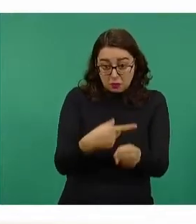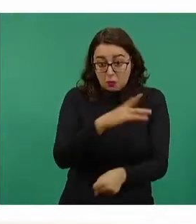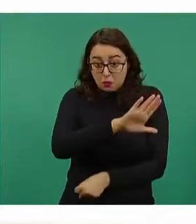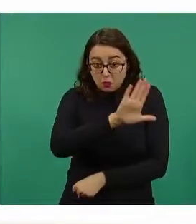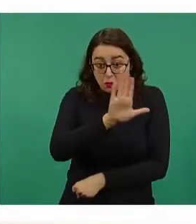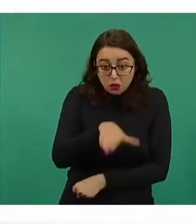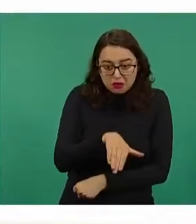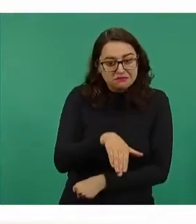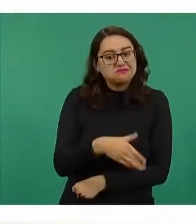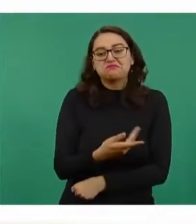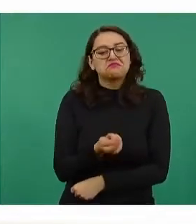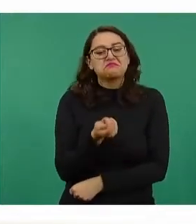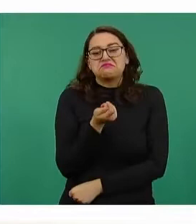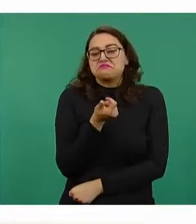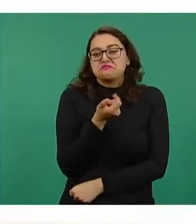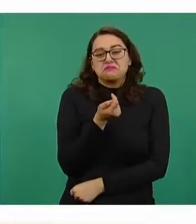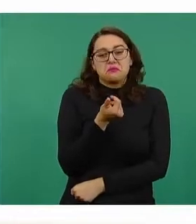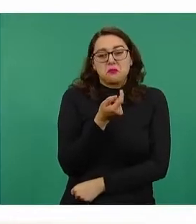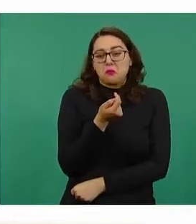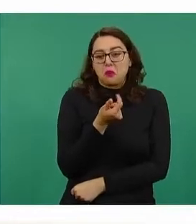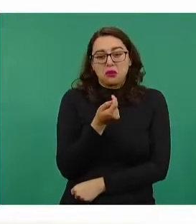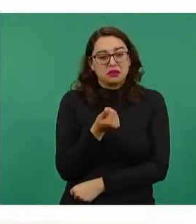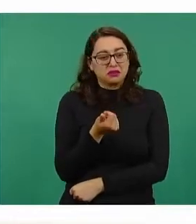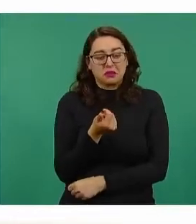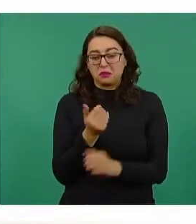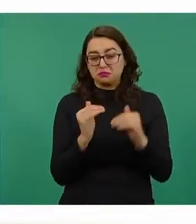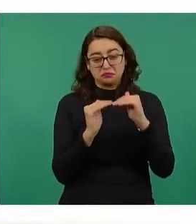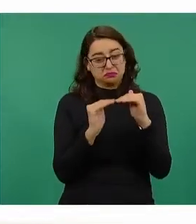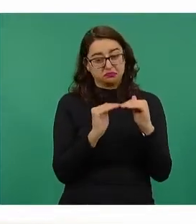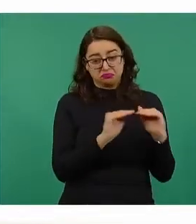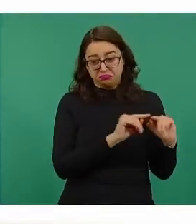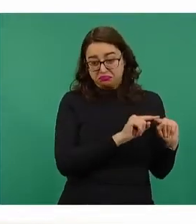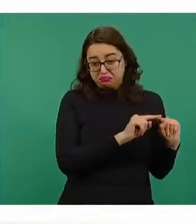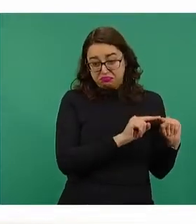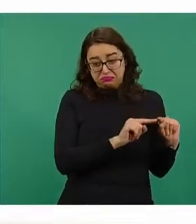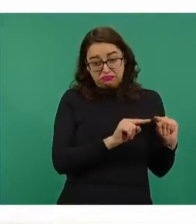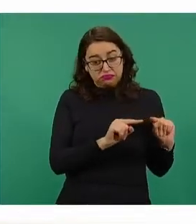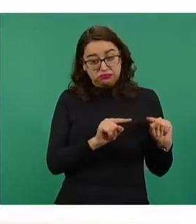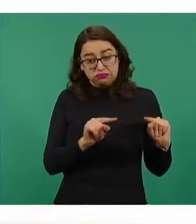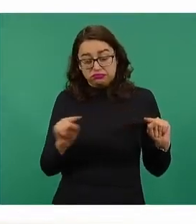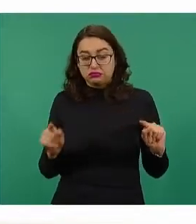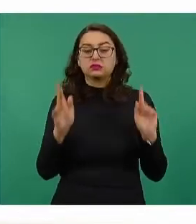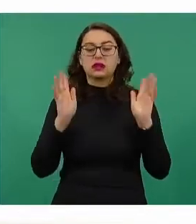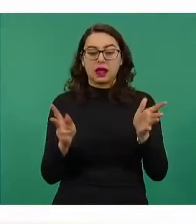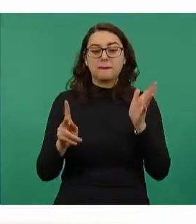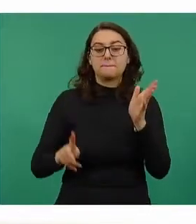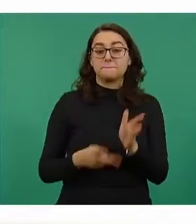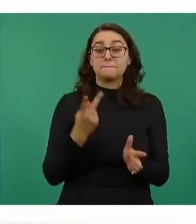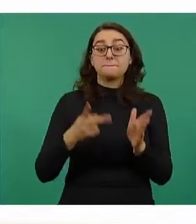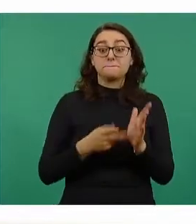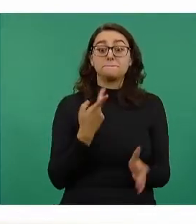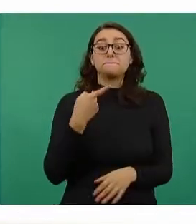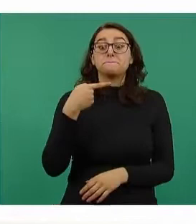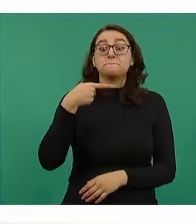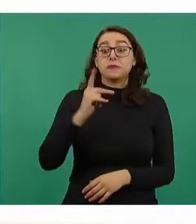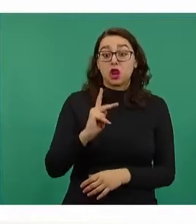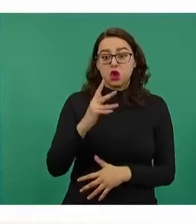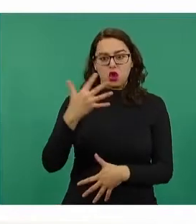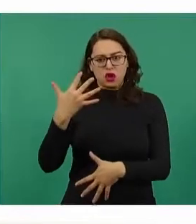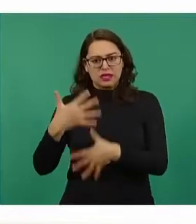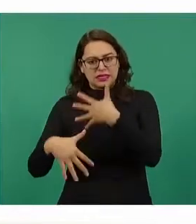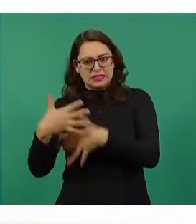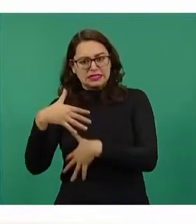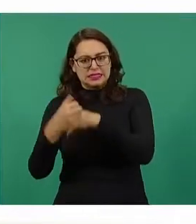baja. Desde luego, por debajo de 10 años es aún más baja. Esto ya lo hemos comentado varias veces. A partir de los 15 años hay